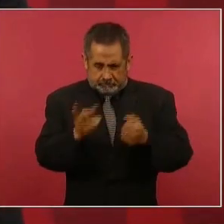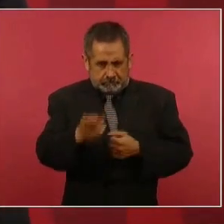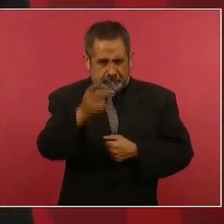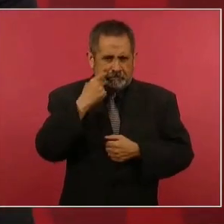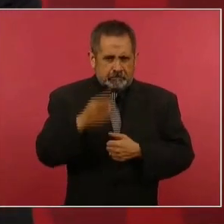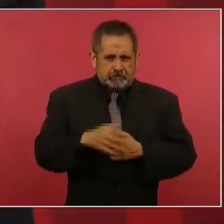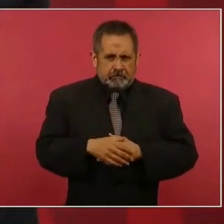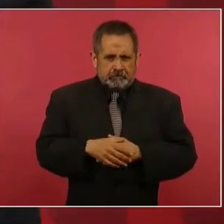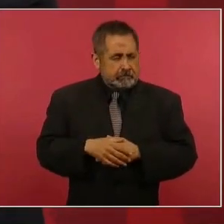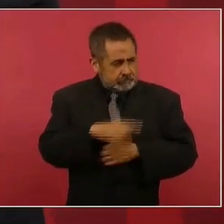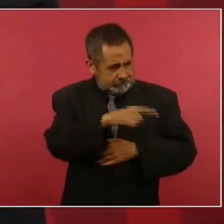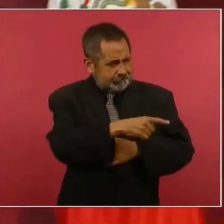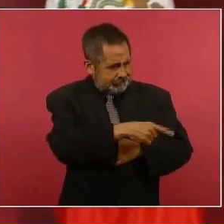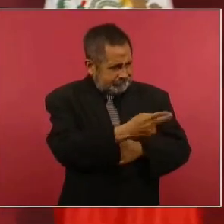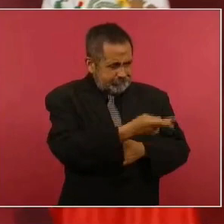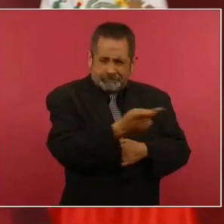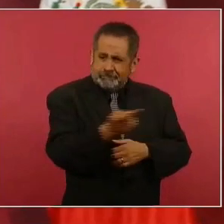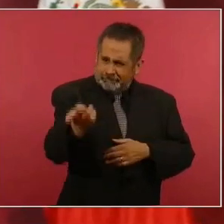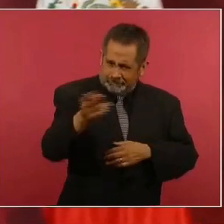a estos médicos,